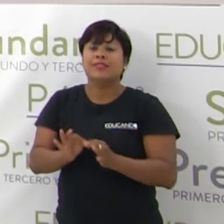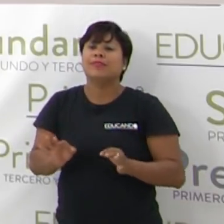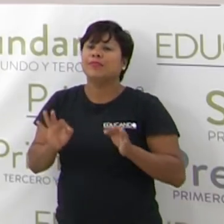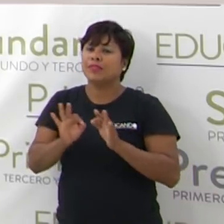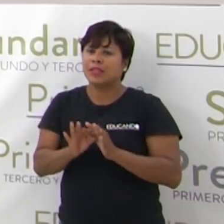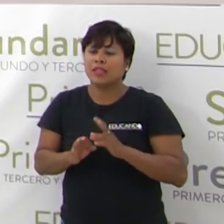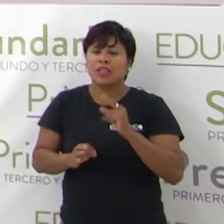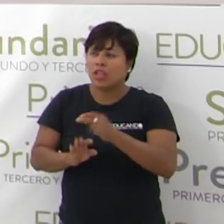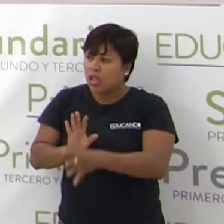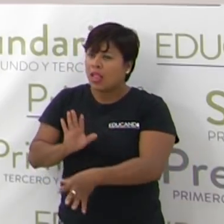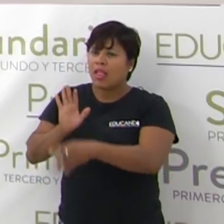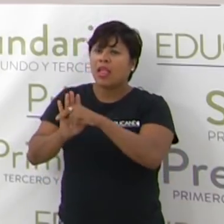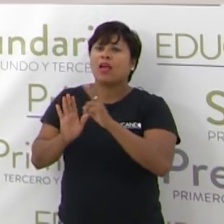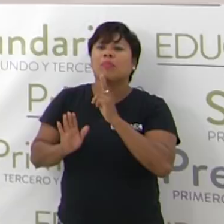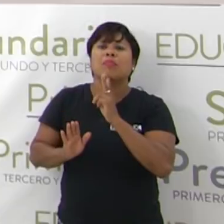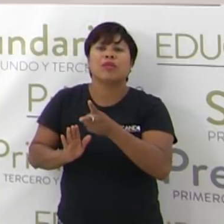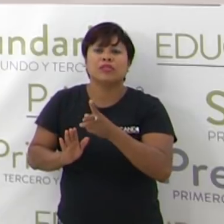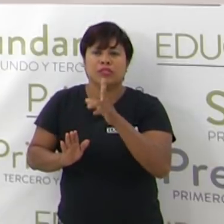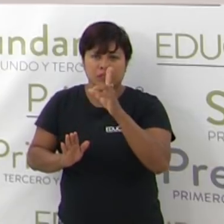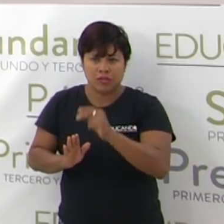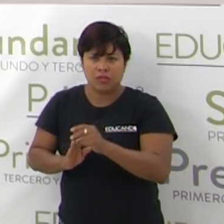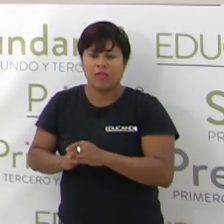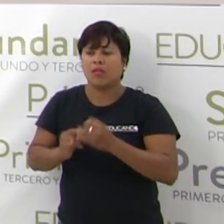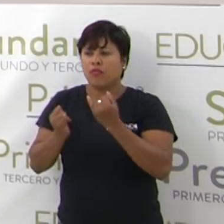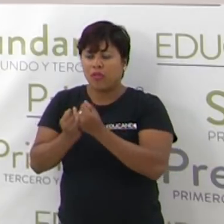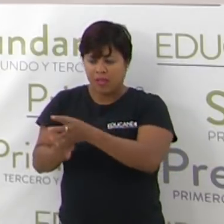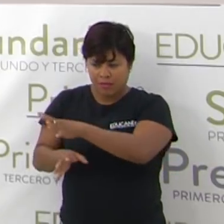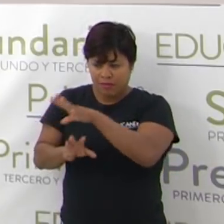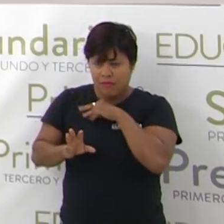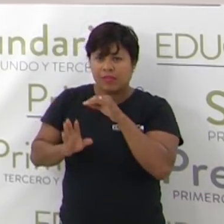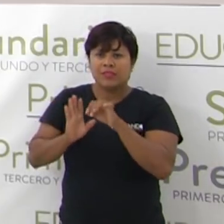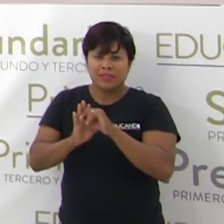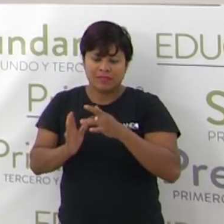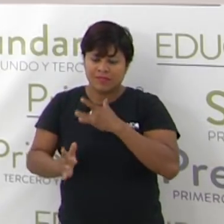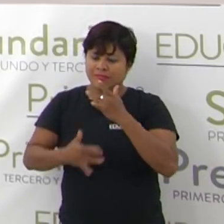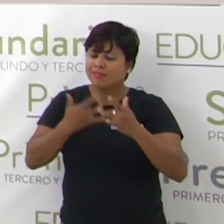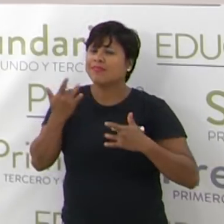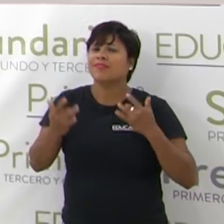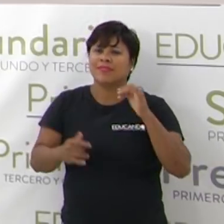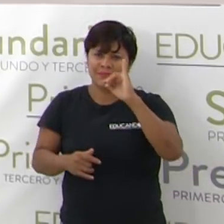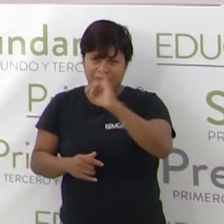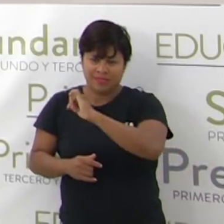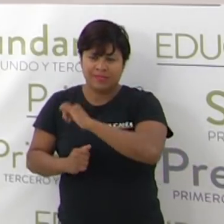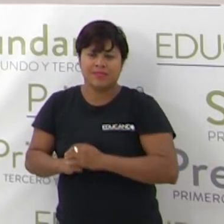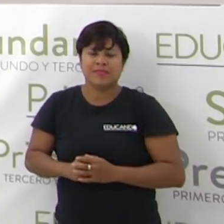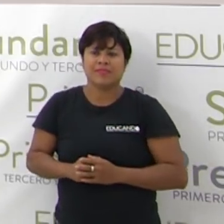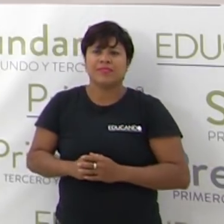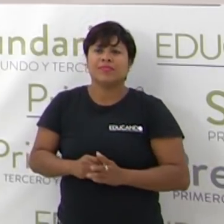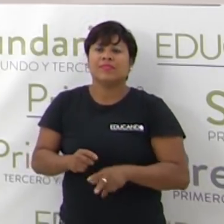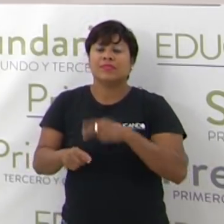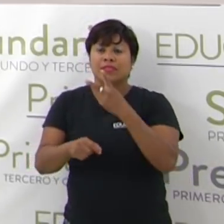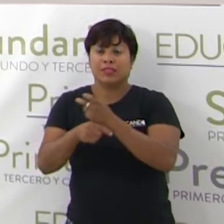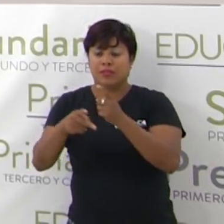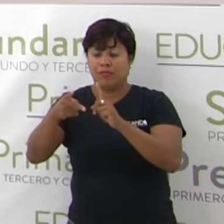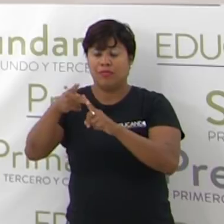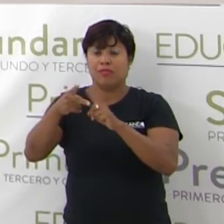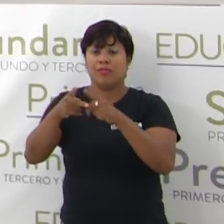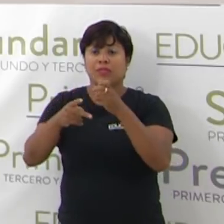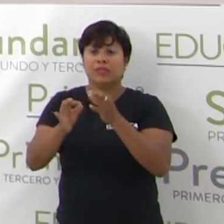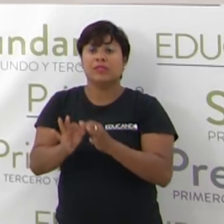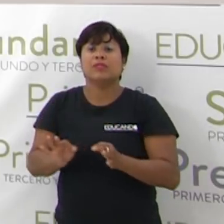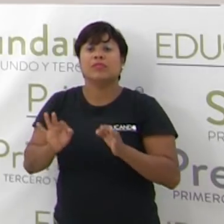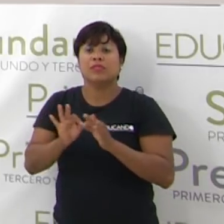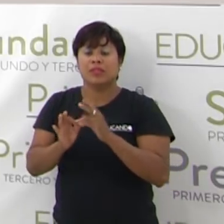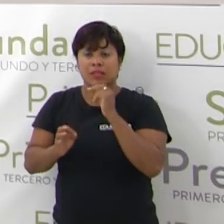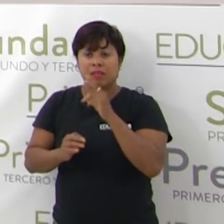No imitar voces, interpretar emociones. Bueno, segundo, es muy importante, niños,